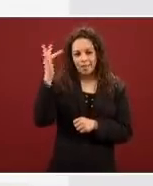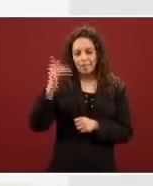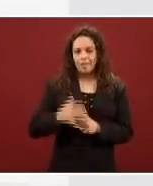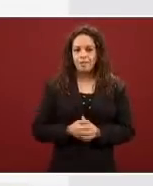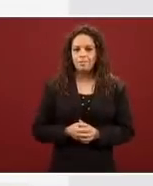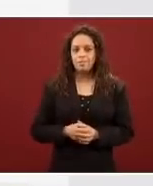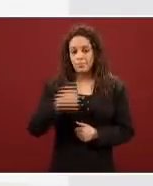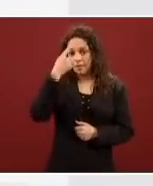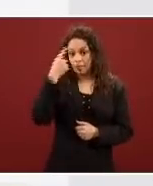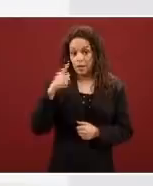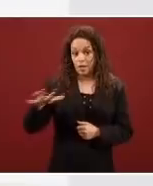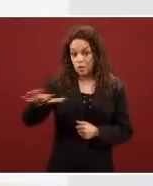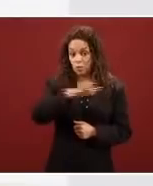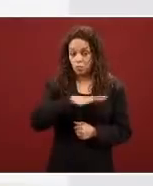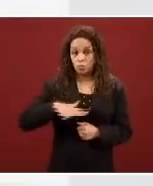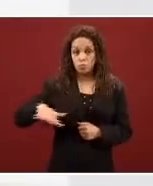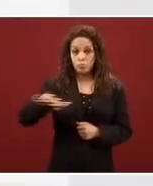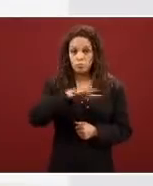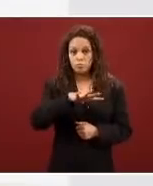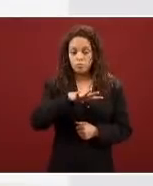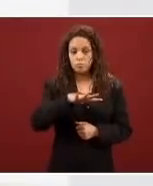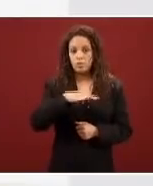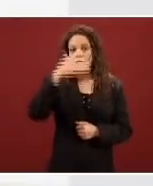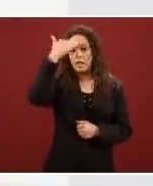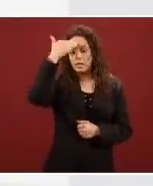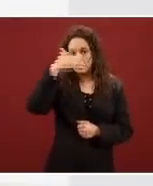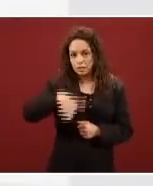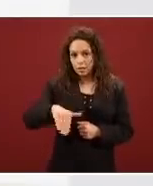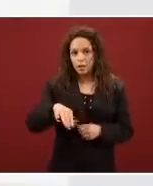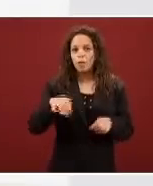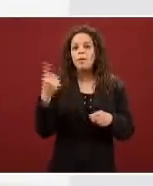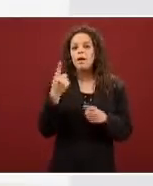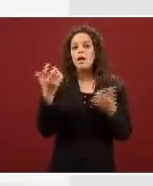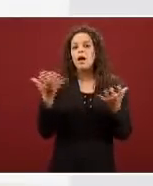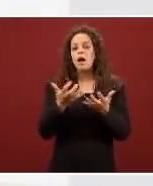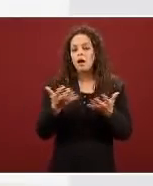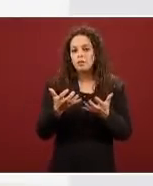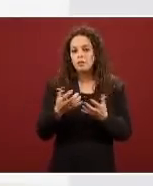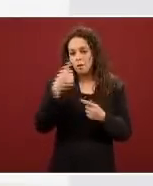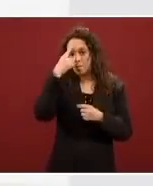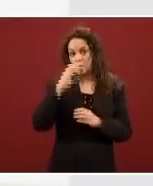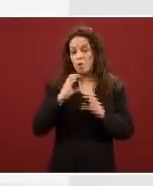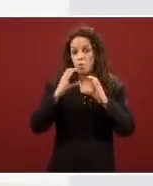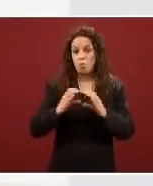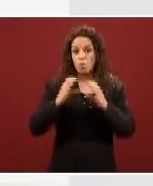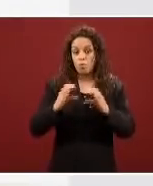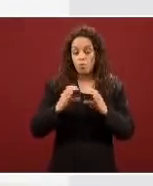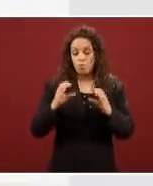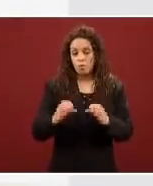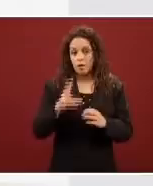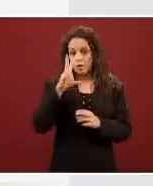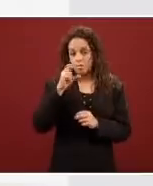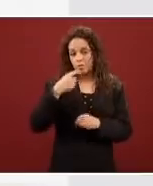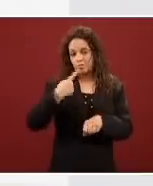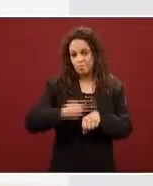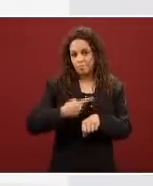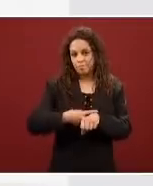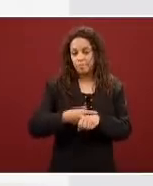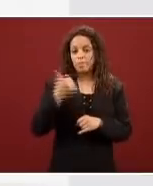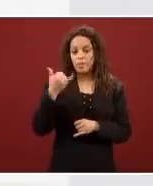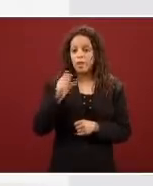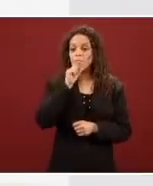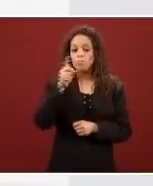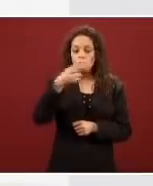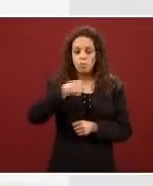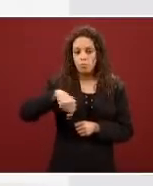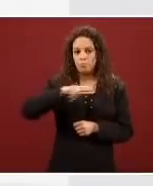y todas hacemos lo que nos corresponde como sociedad y nosotros como gobierno,